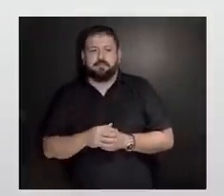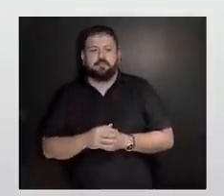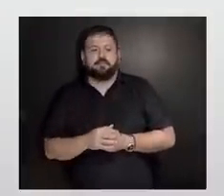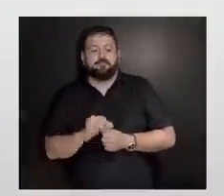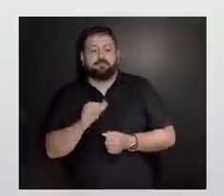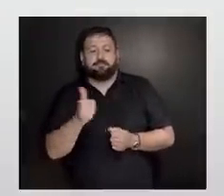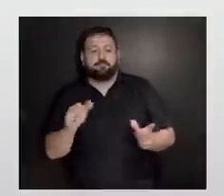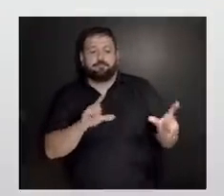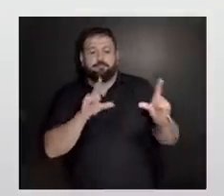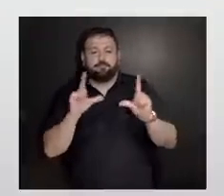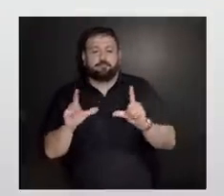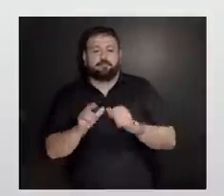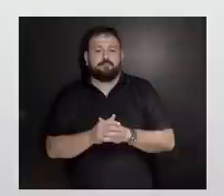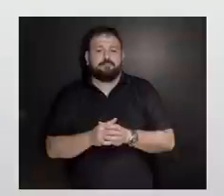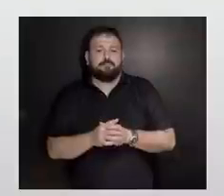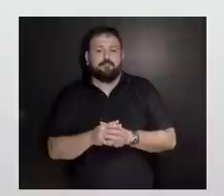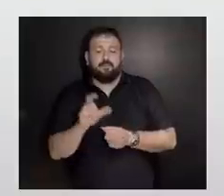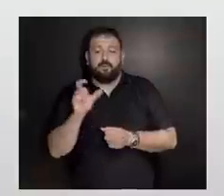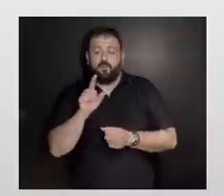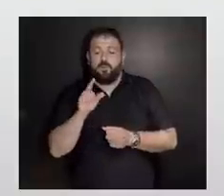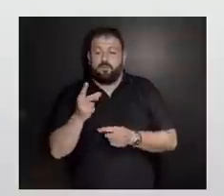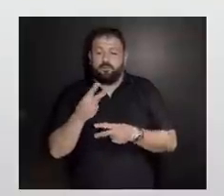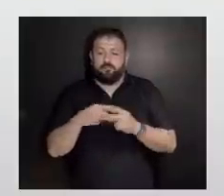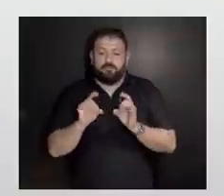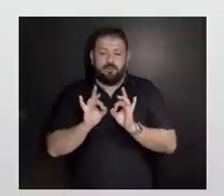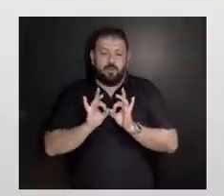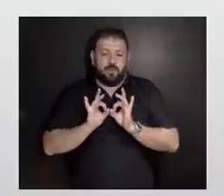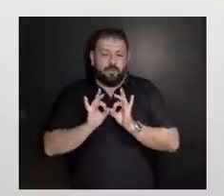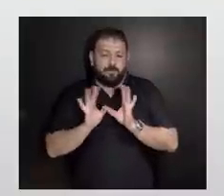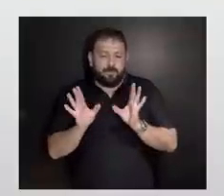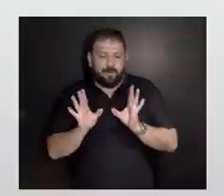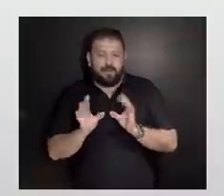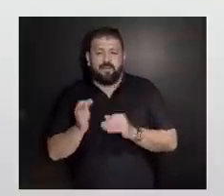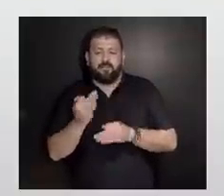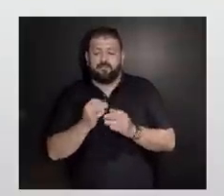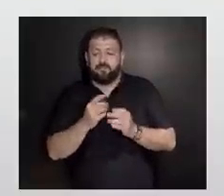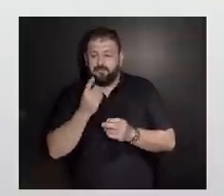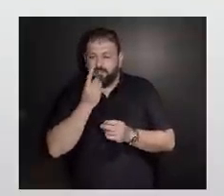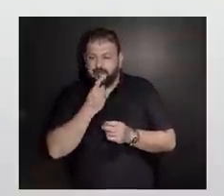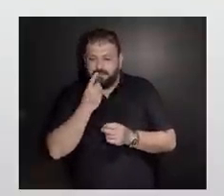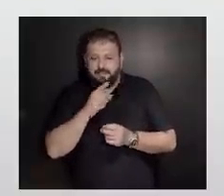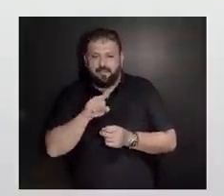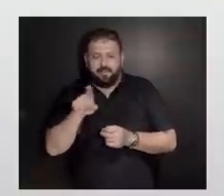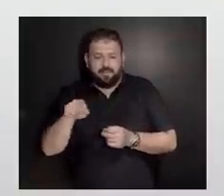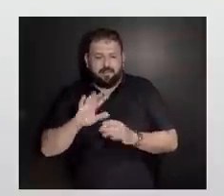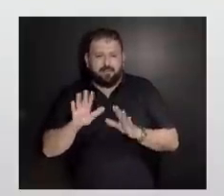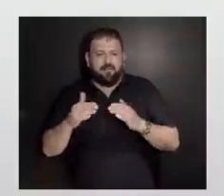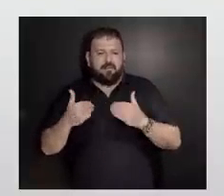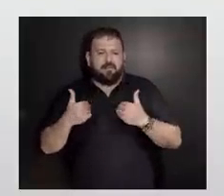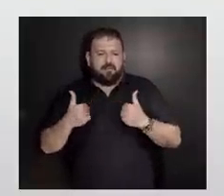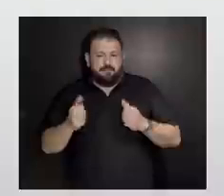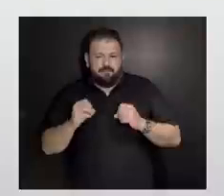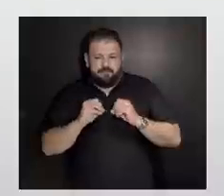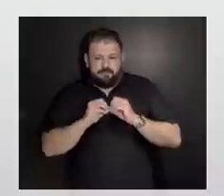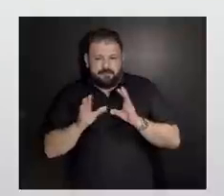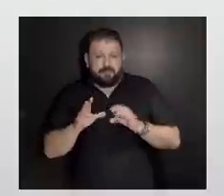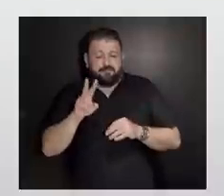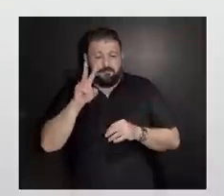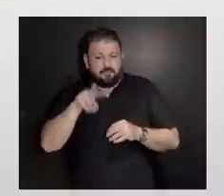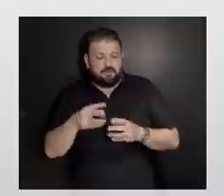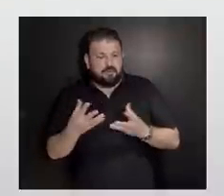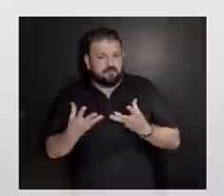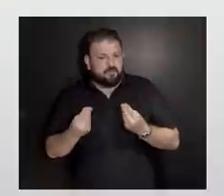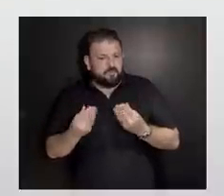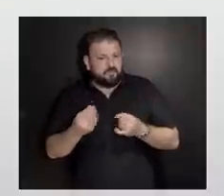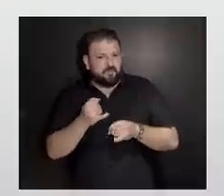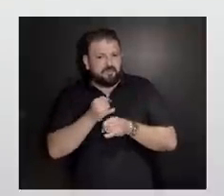Muy bien, hablando ya de las complicaciones, ya hemos mencionado como mucho la diabetes, a lo mejor ya queda un poco más clara, o eso espero, porque si es mucha información, a lo